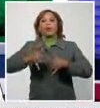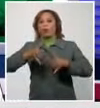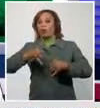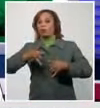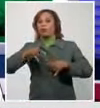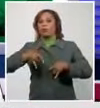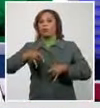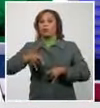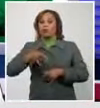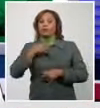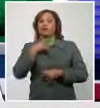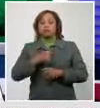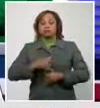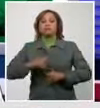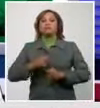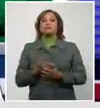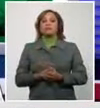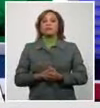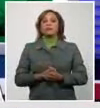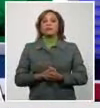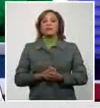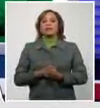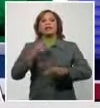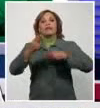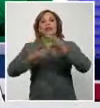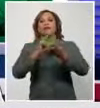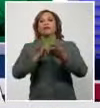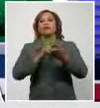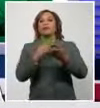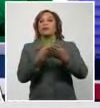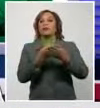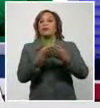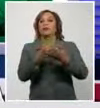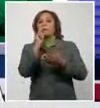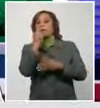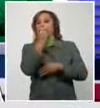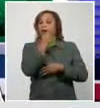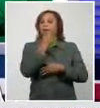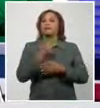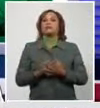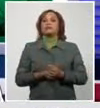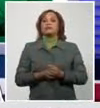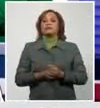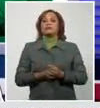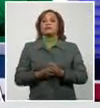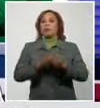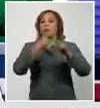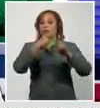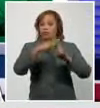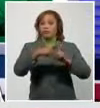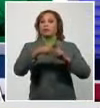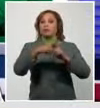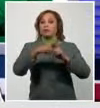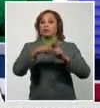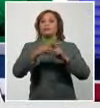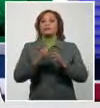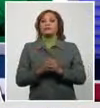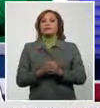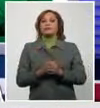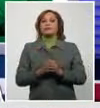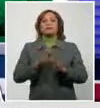El PCR del día 4 de enero se diagnostica positivo, se